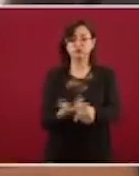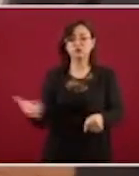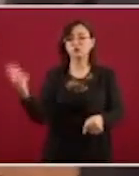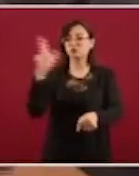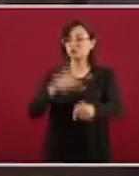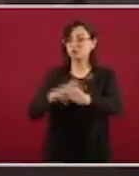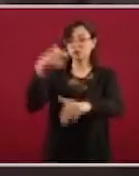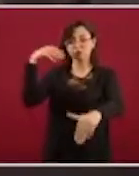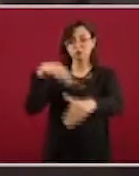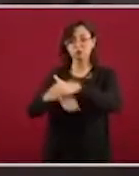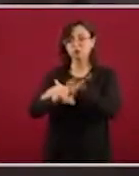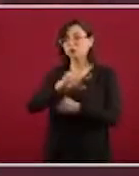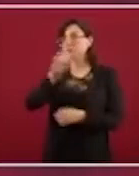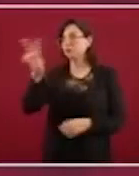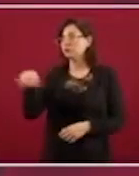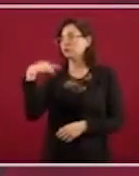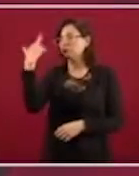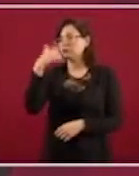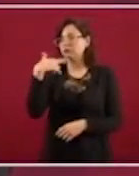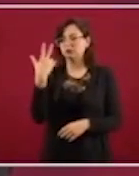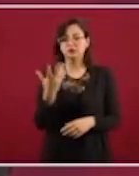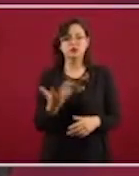no me puedo detener,